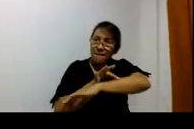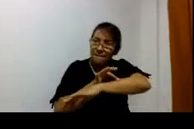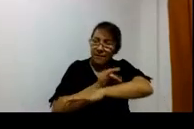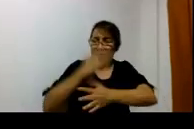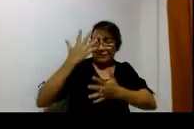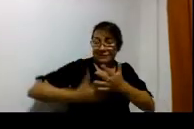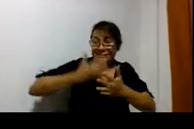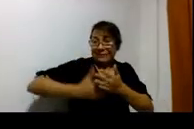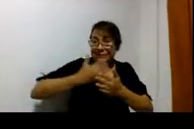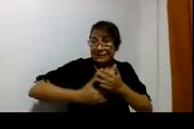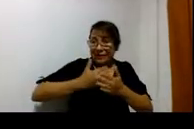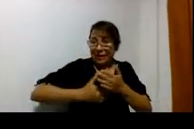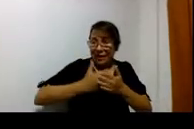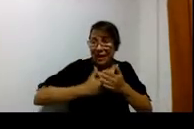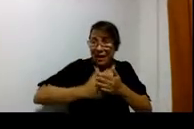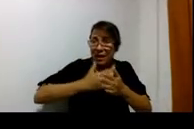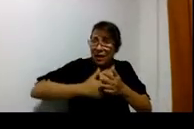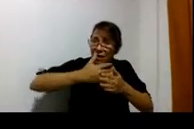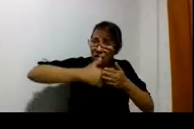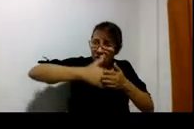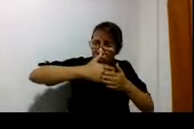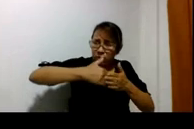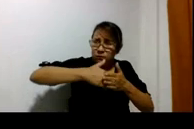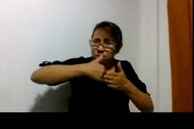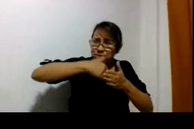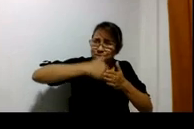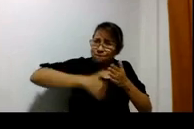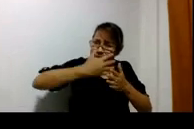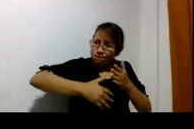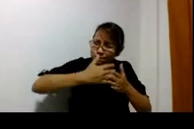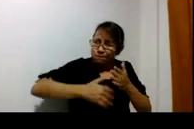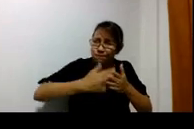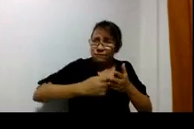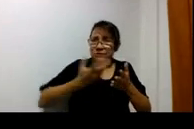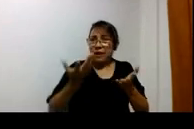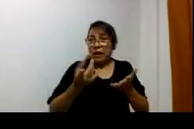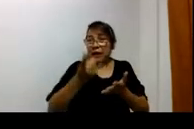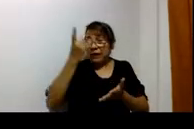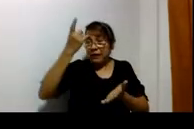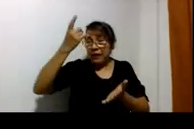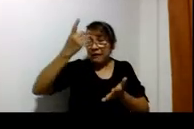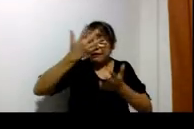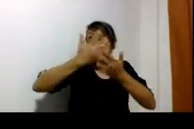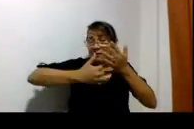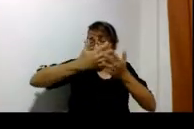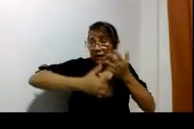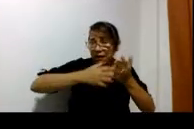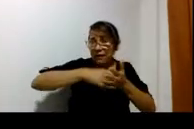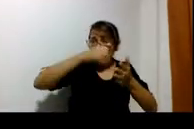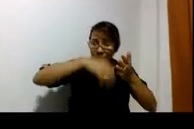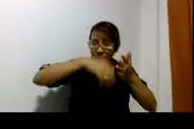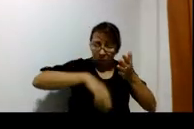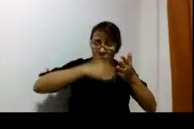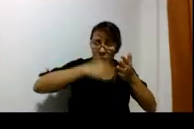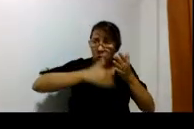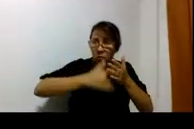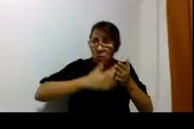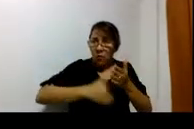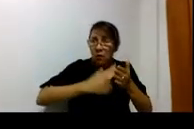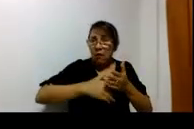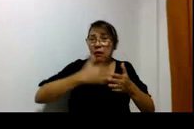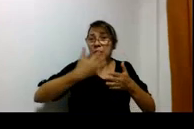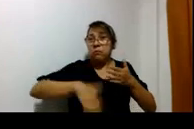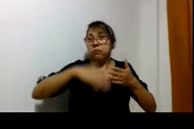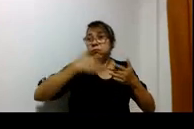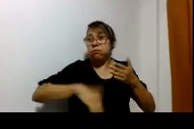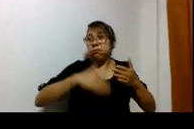hemorragia porque hay un vaso sanguíneo allí sangrando, porque también puede empezar, y si lo permitimos desangrar o que la hemorragia continúe, pues la persona se